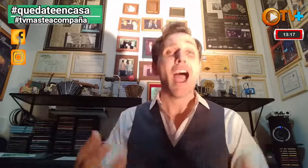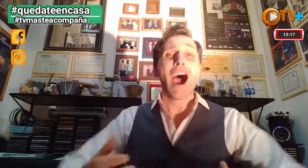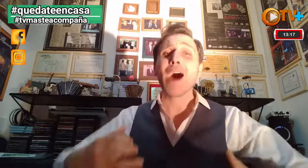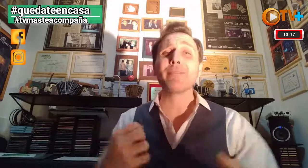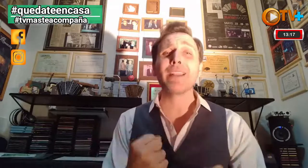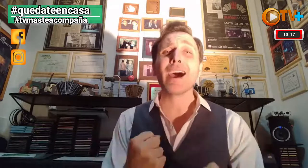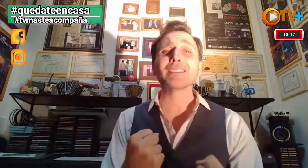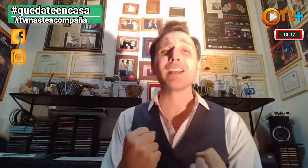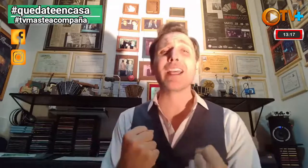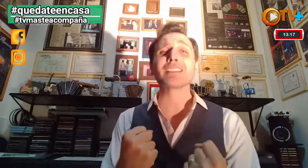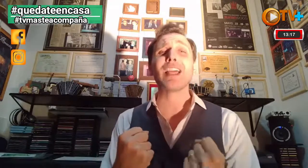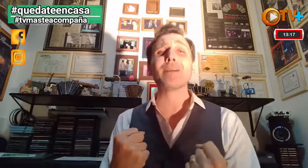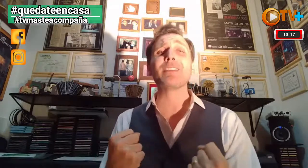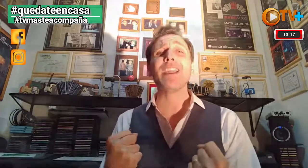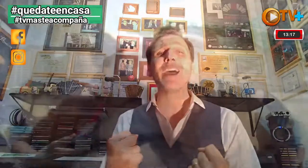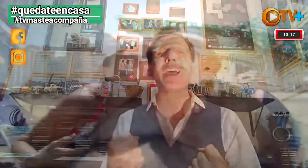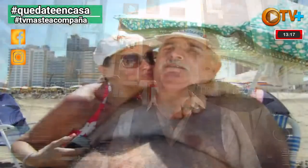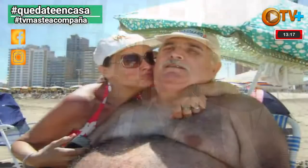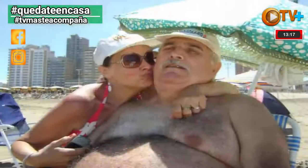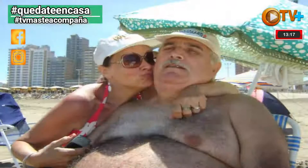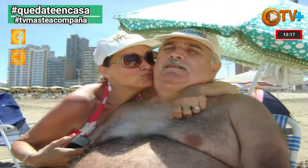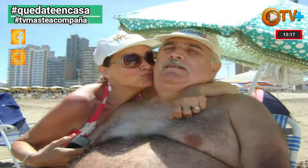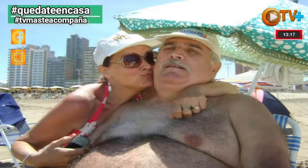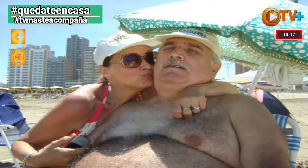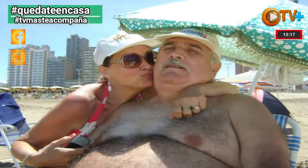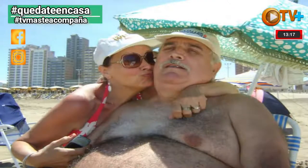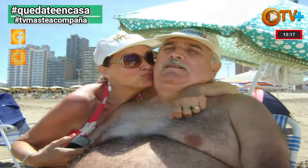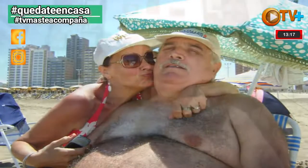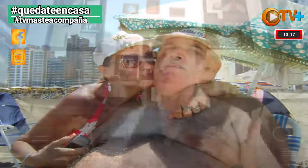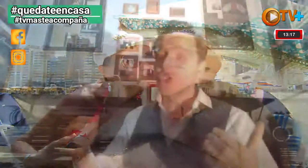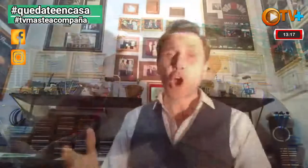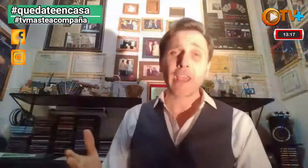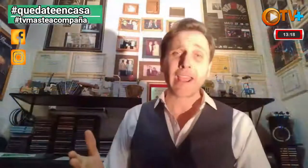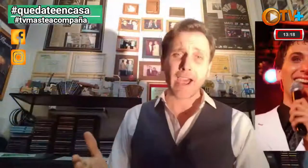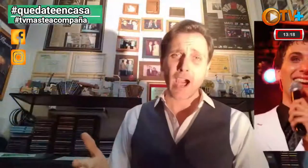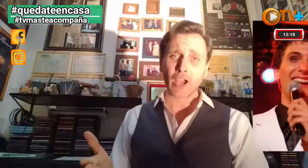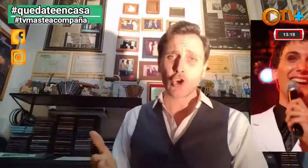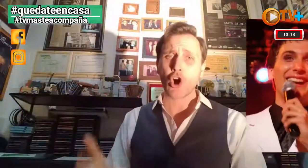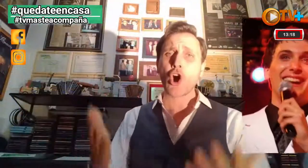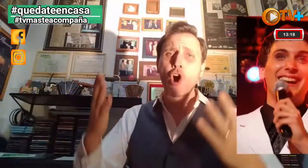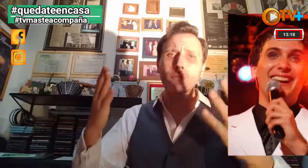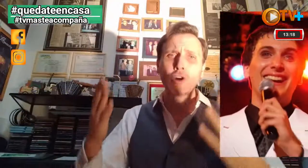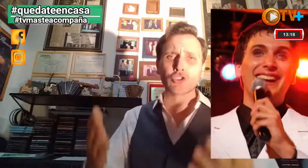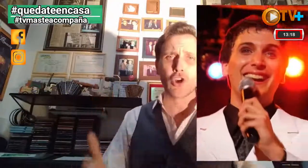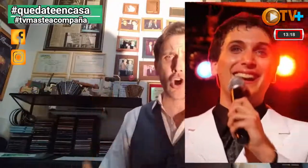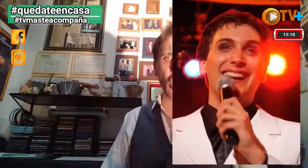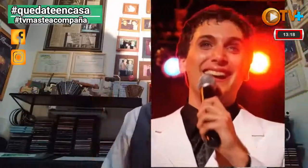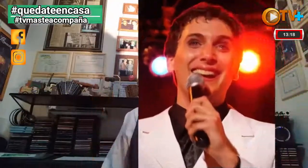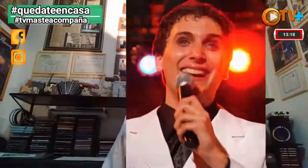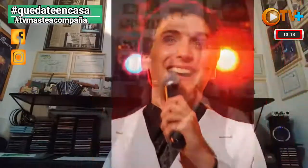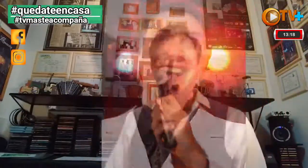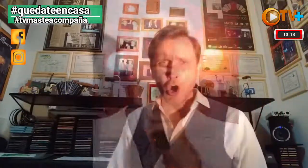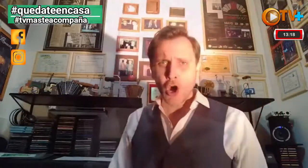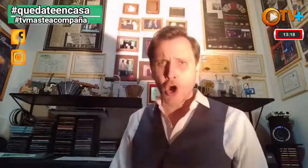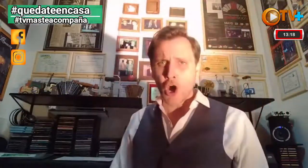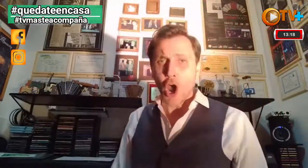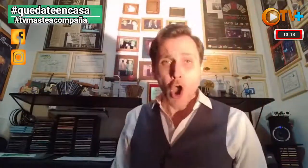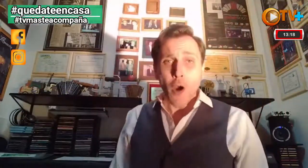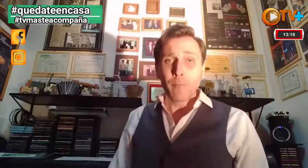pieza, abrazarás a la vieja y llorarás como yo.